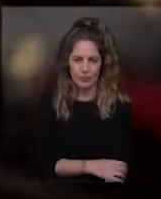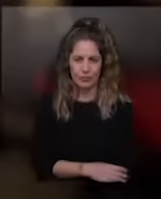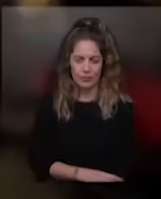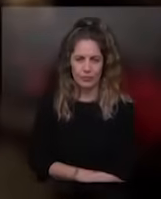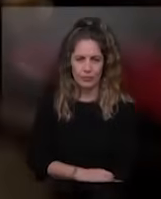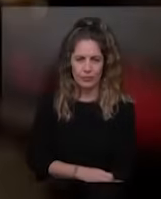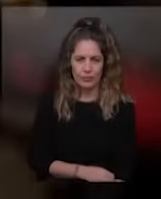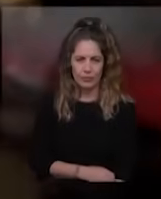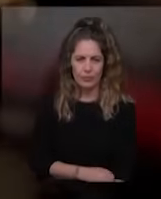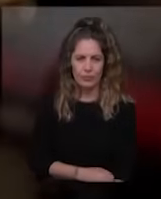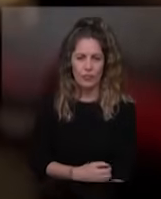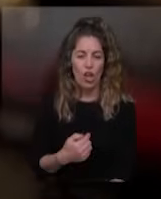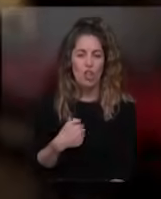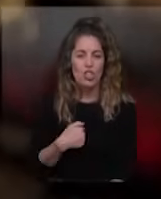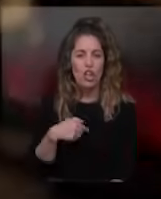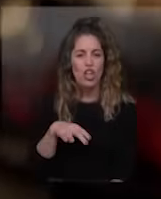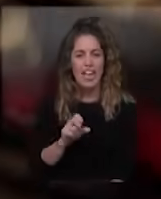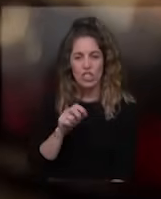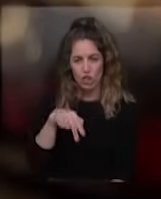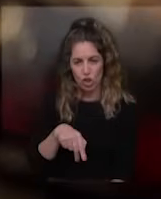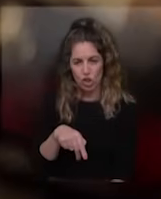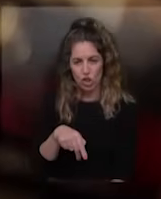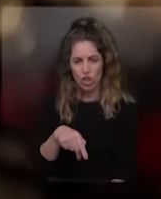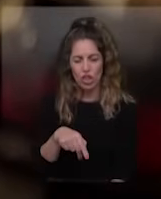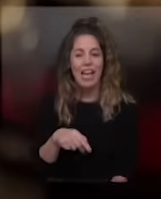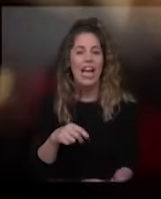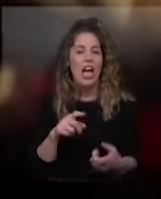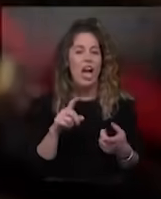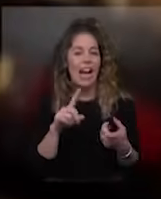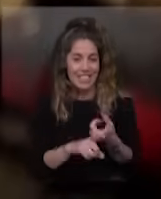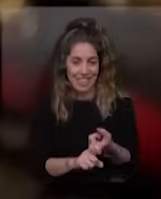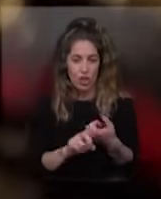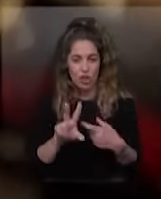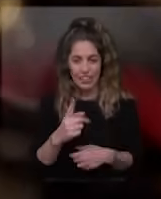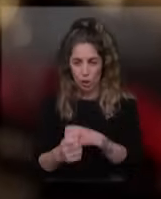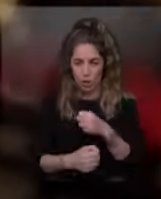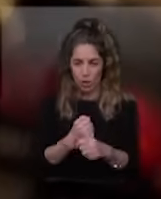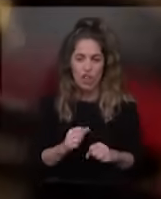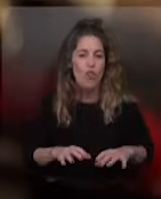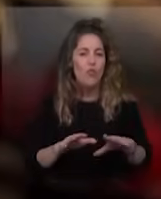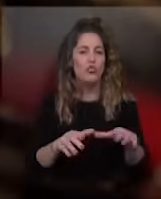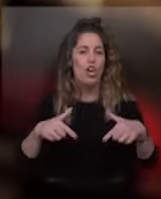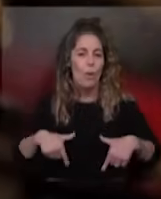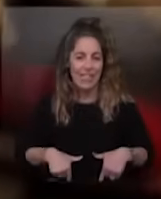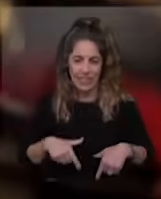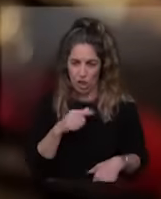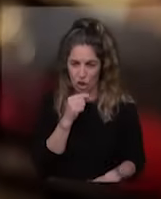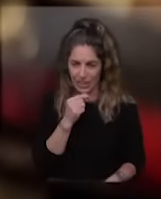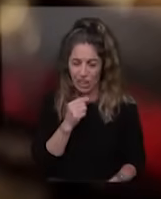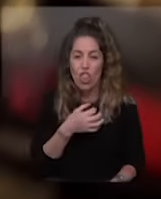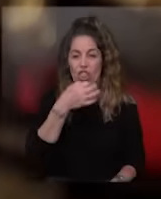adob yo Nelson verdecio Oriental casado 31 años funcionario del Ministerio del interior